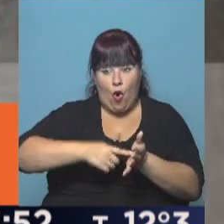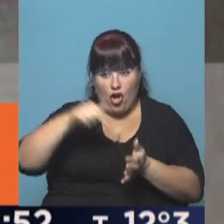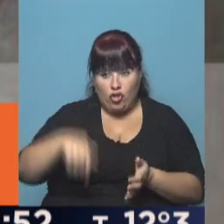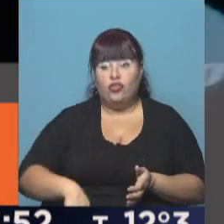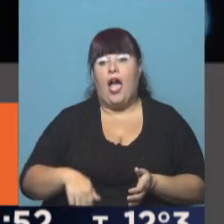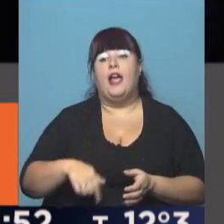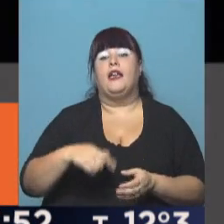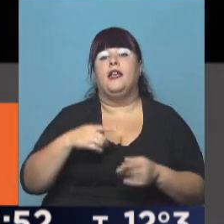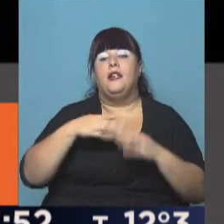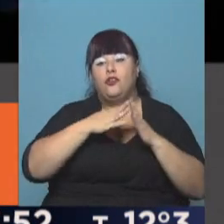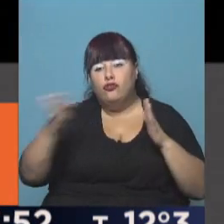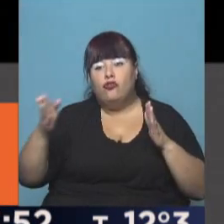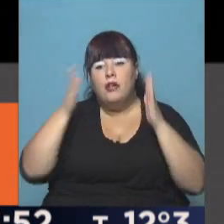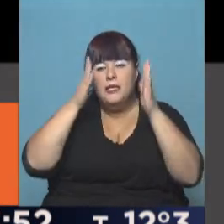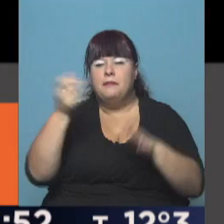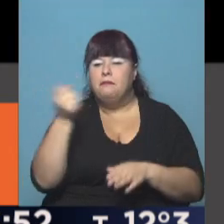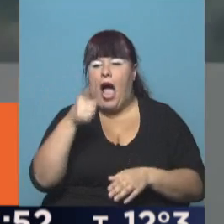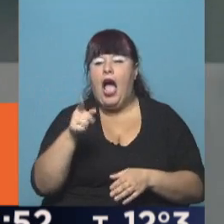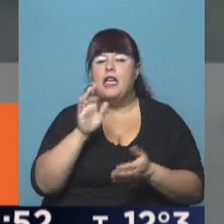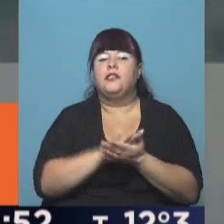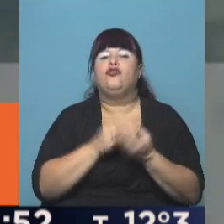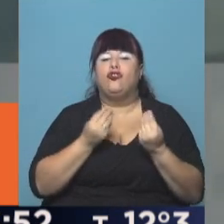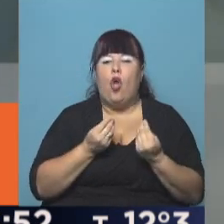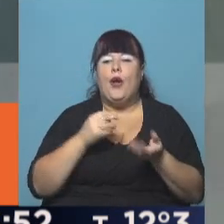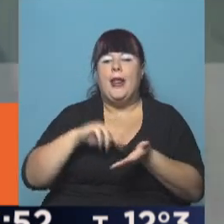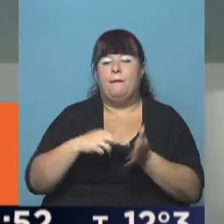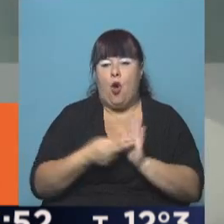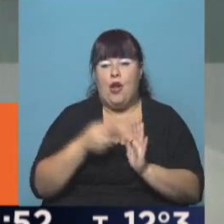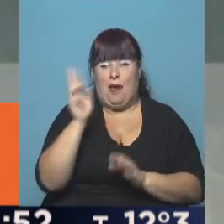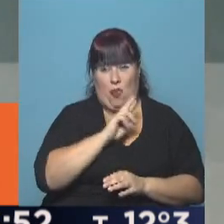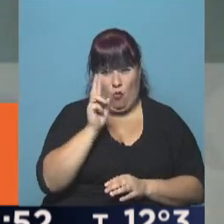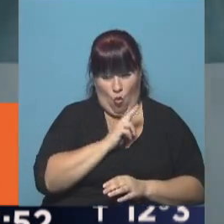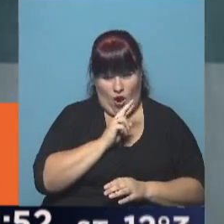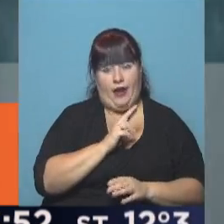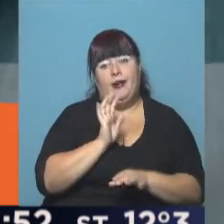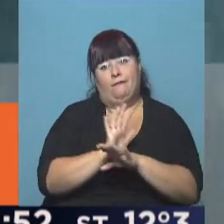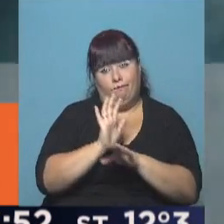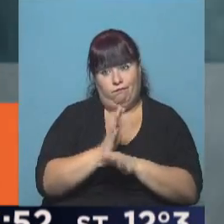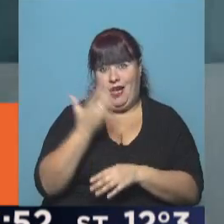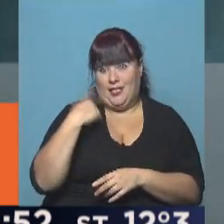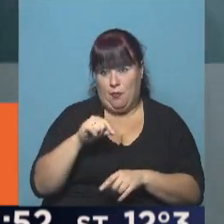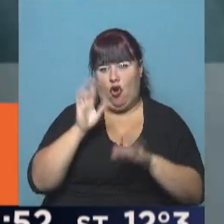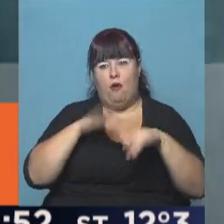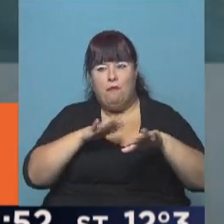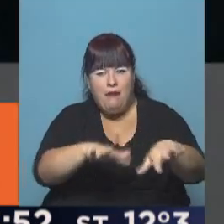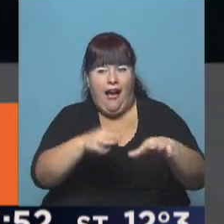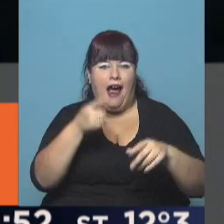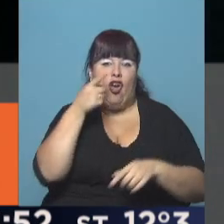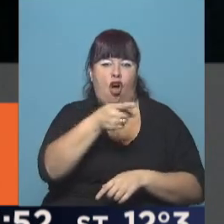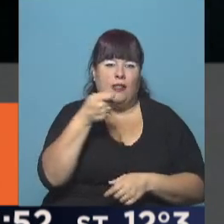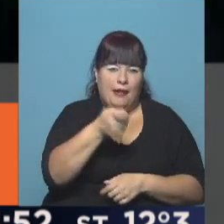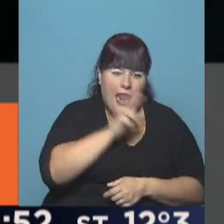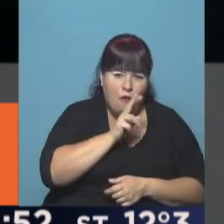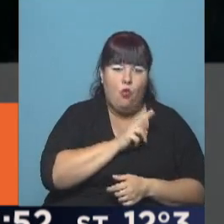Aires, atravesado y poniendo el foco en esta ocasión en la problemática de género, considerando las recientes movilizaciones masivas contra el